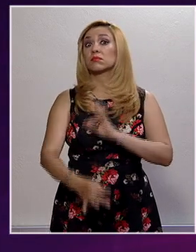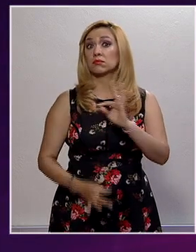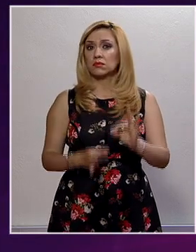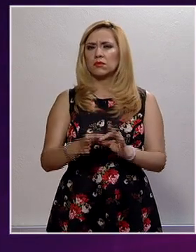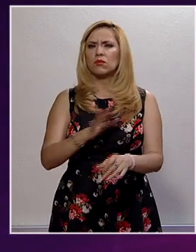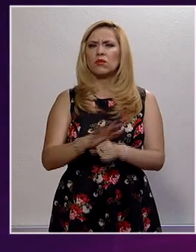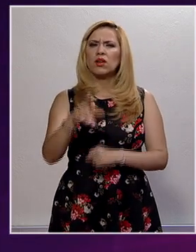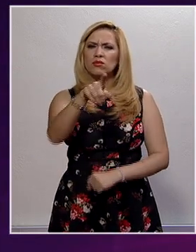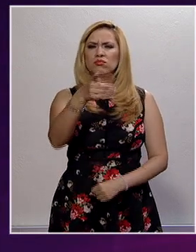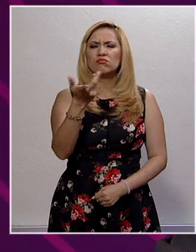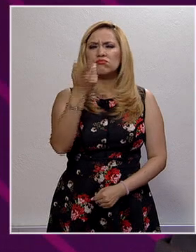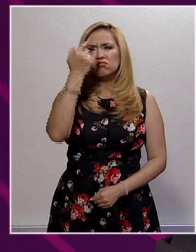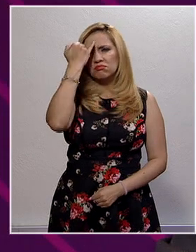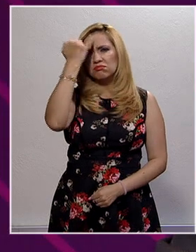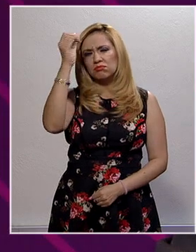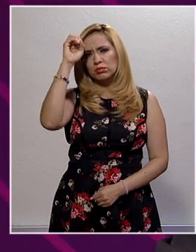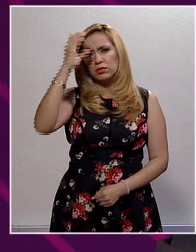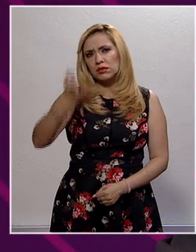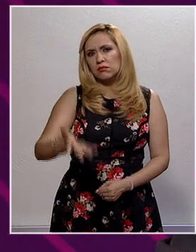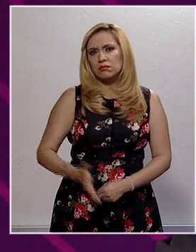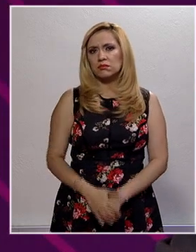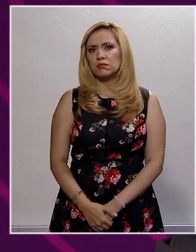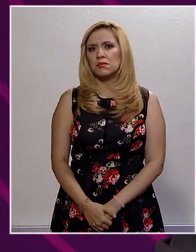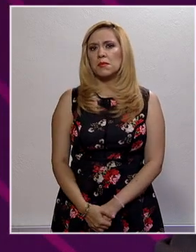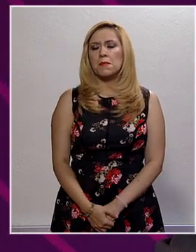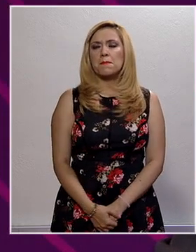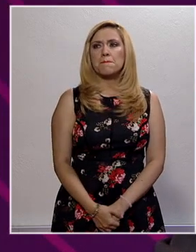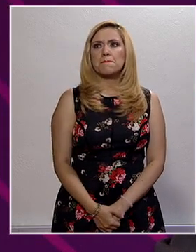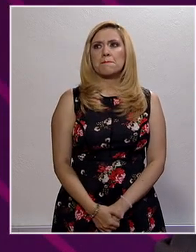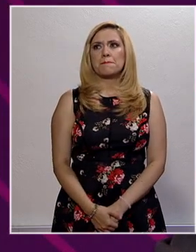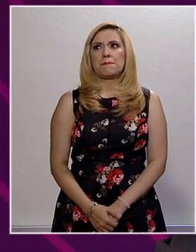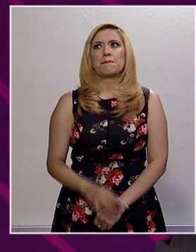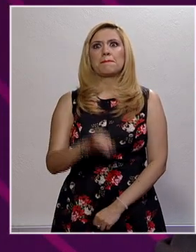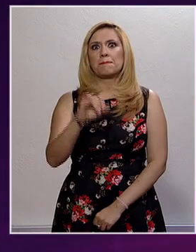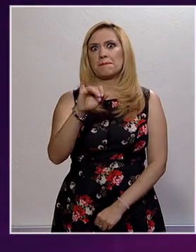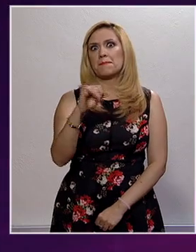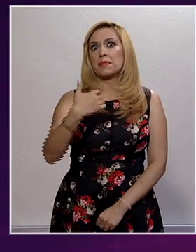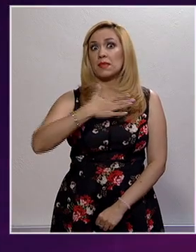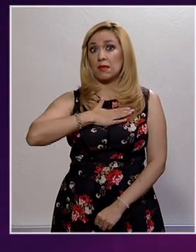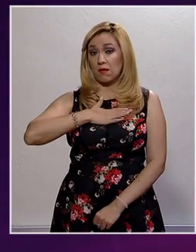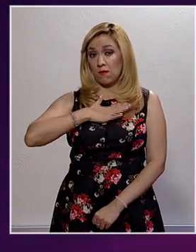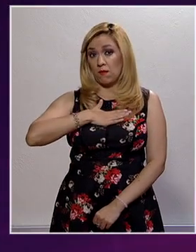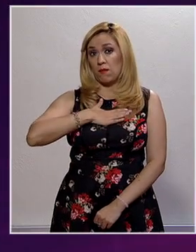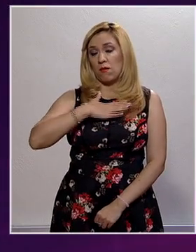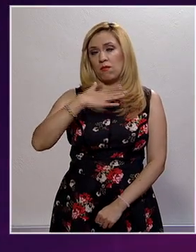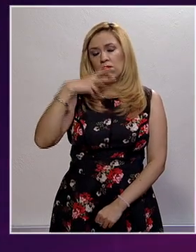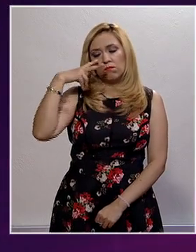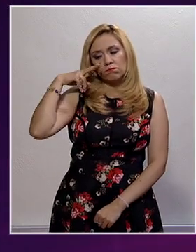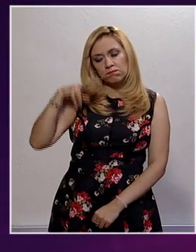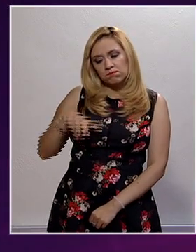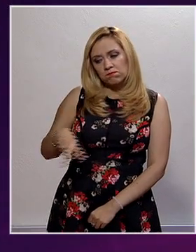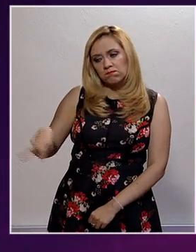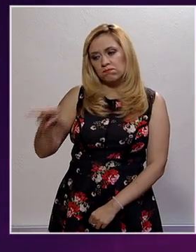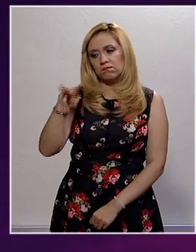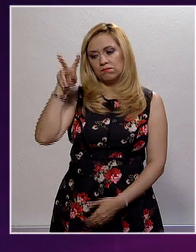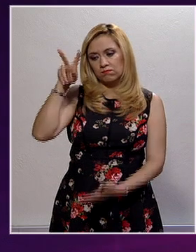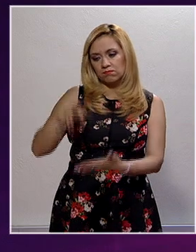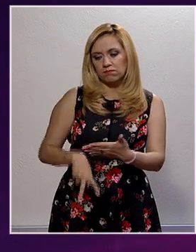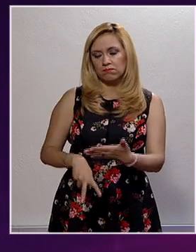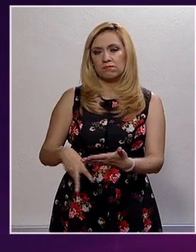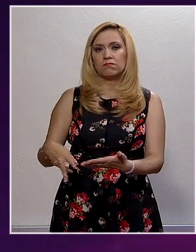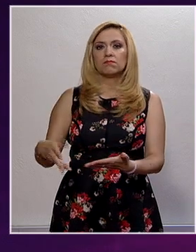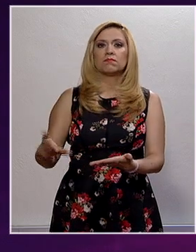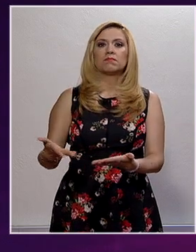cuál sería tu perspectiva? Sí, pues yo retomaría un poco esto,